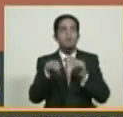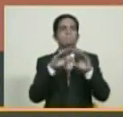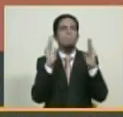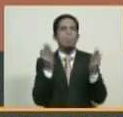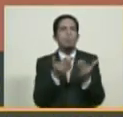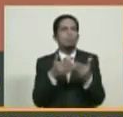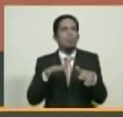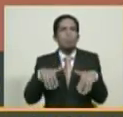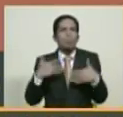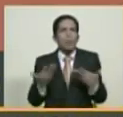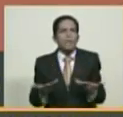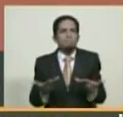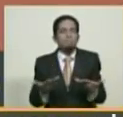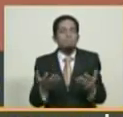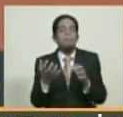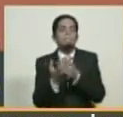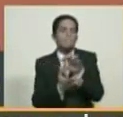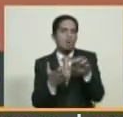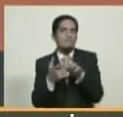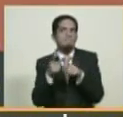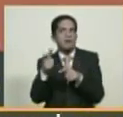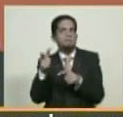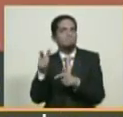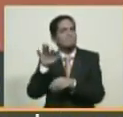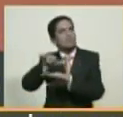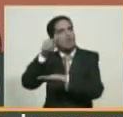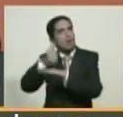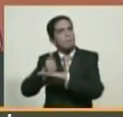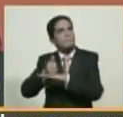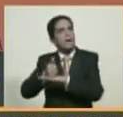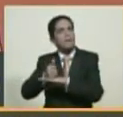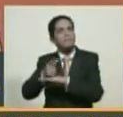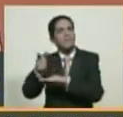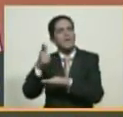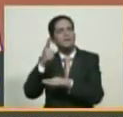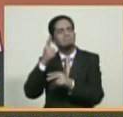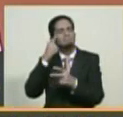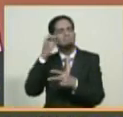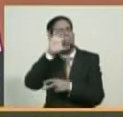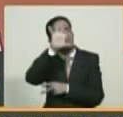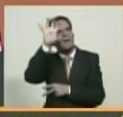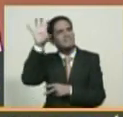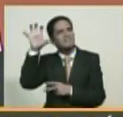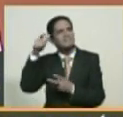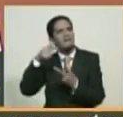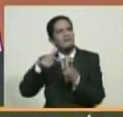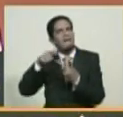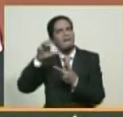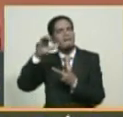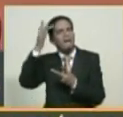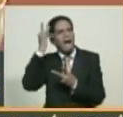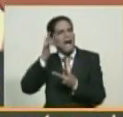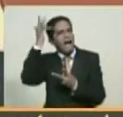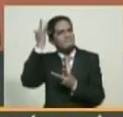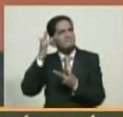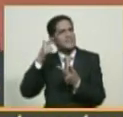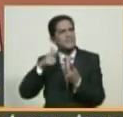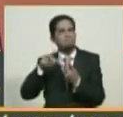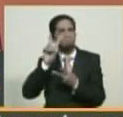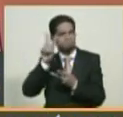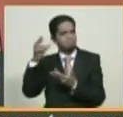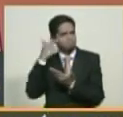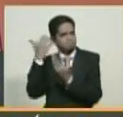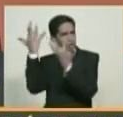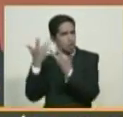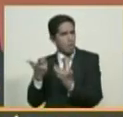una crisis causada por la OTAN, causada por países de la Unión Europea en África y en el Medio Oriente. Lo vimos, ahí están las